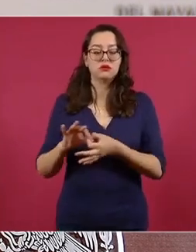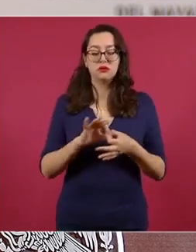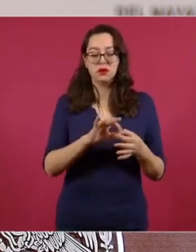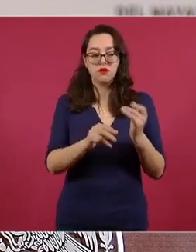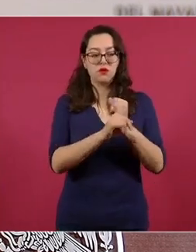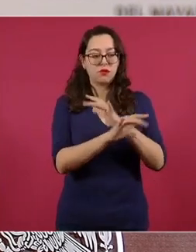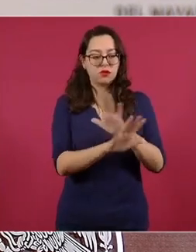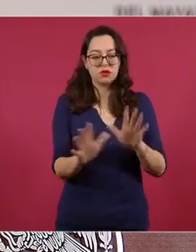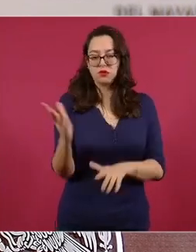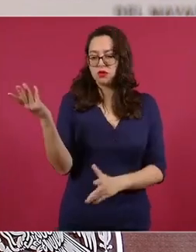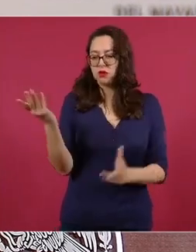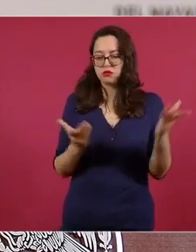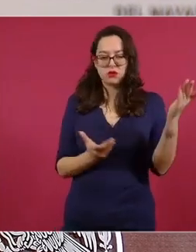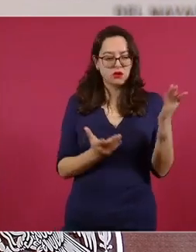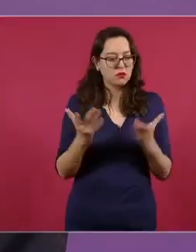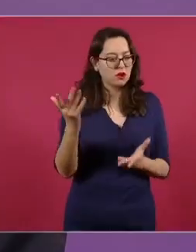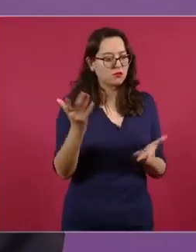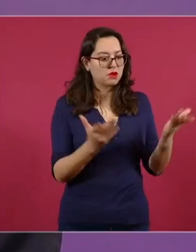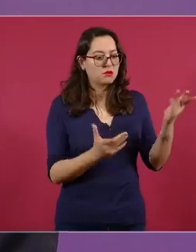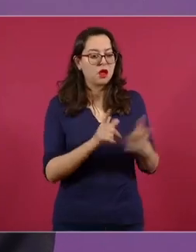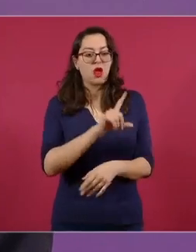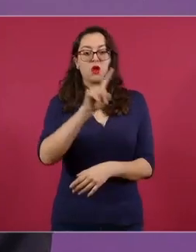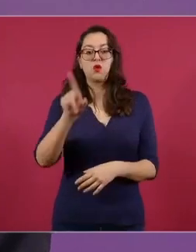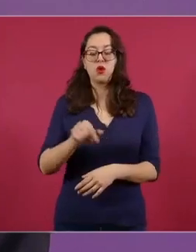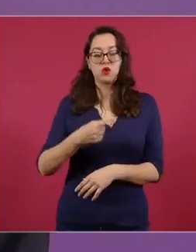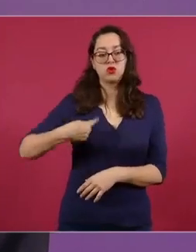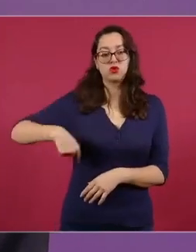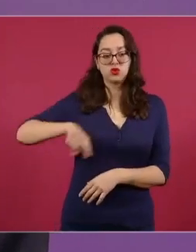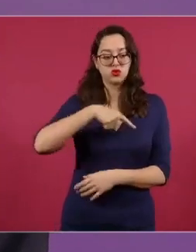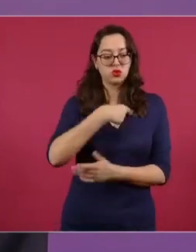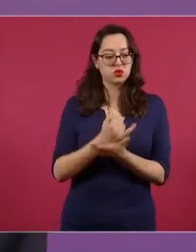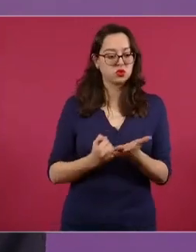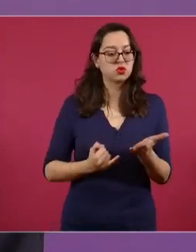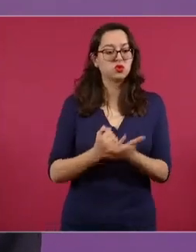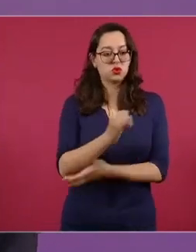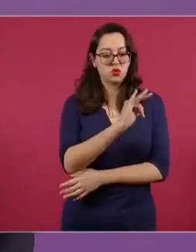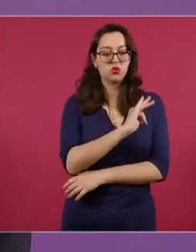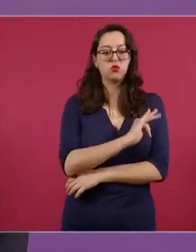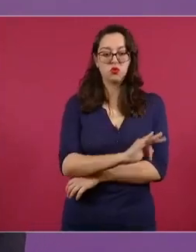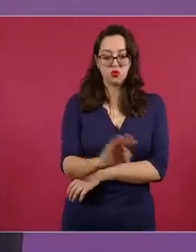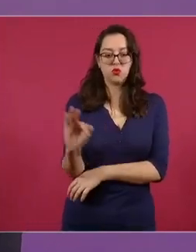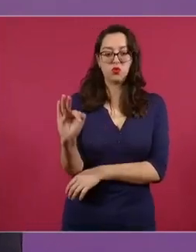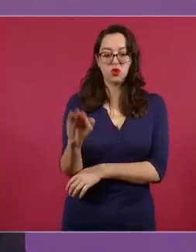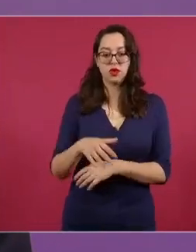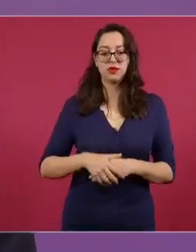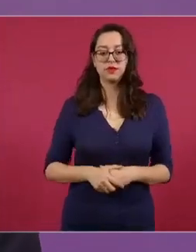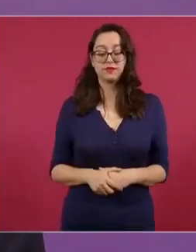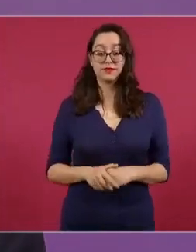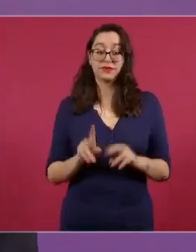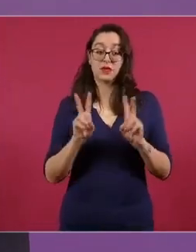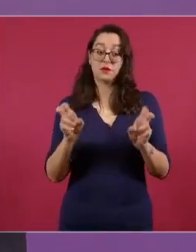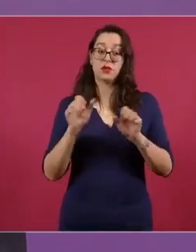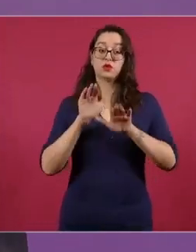decisiones que tienen que ver con las operaciones de carácter financiero